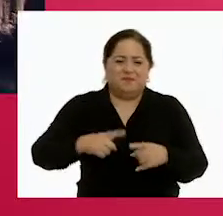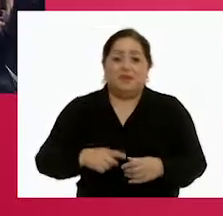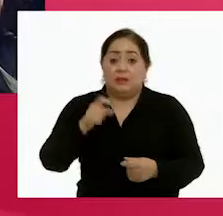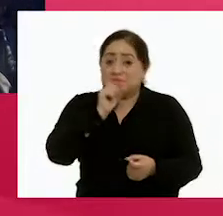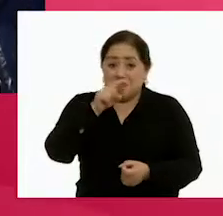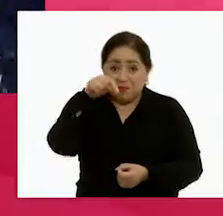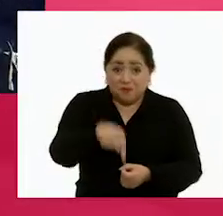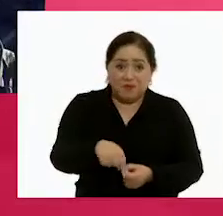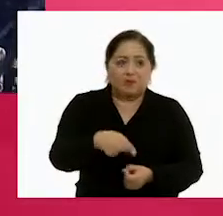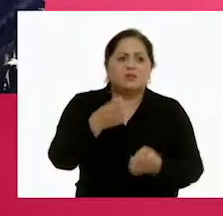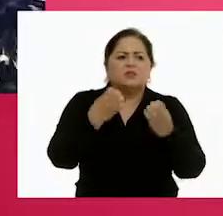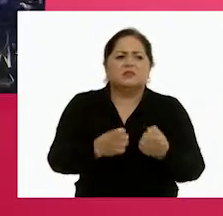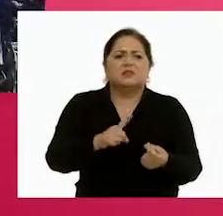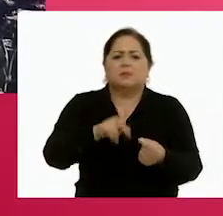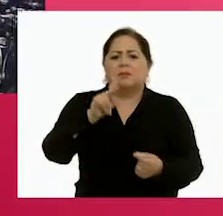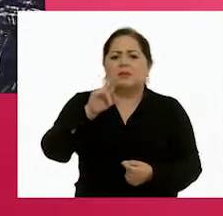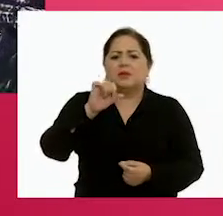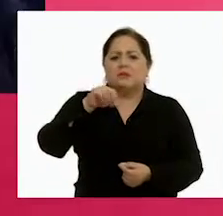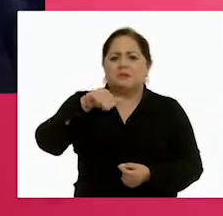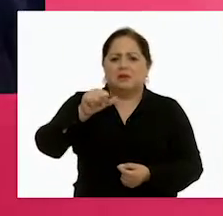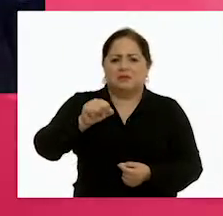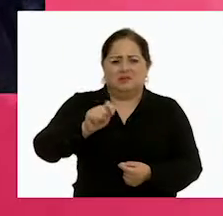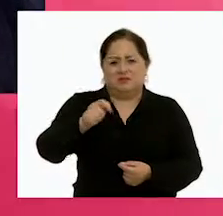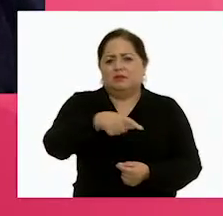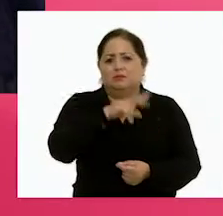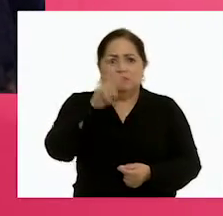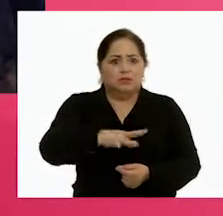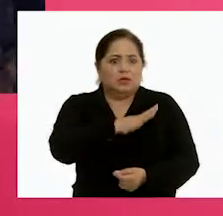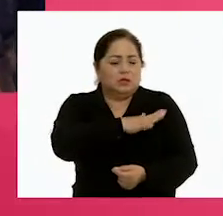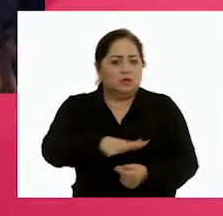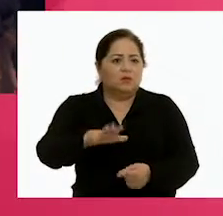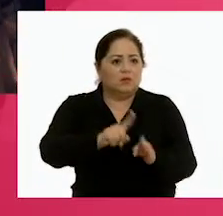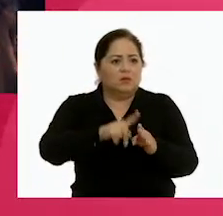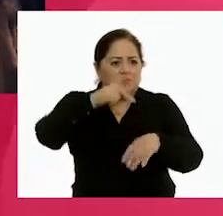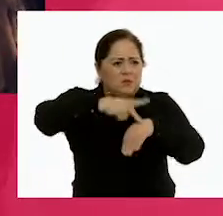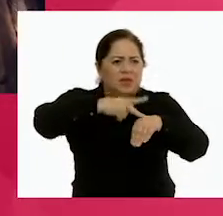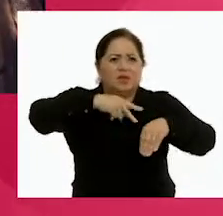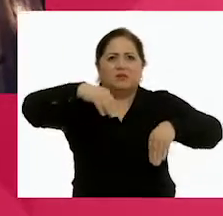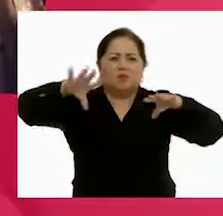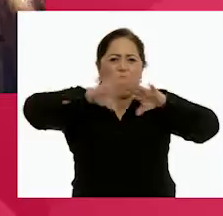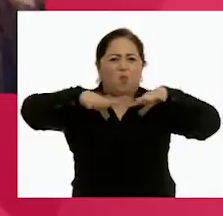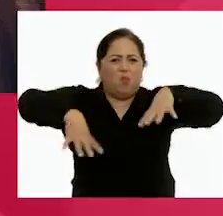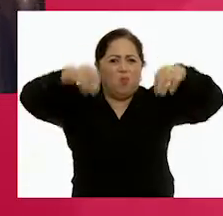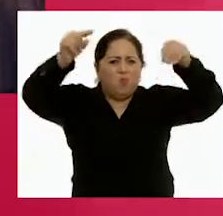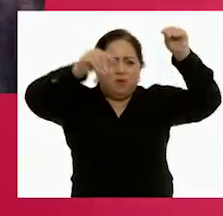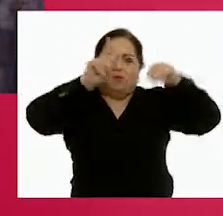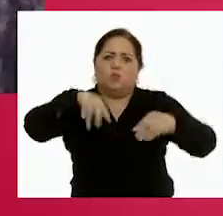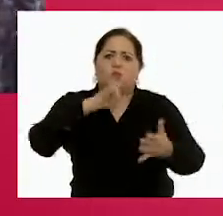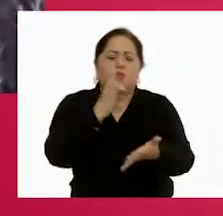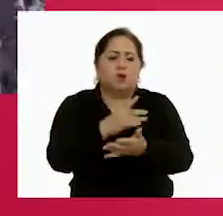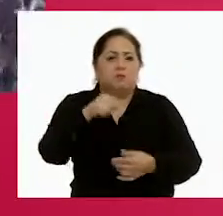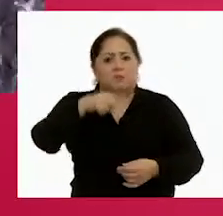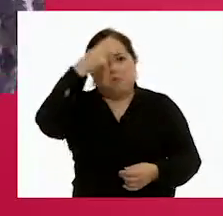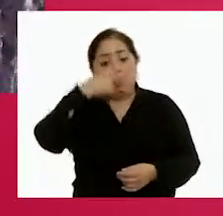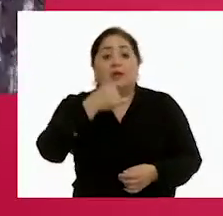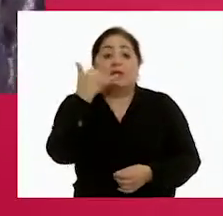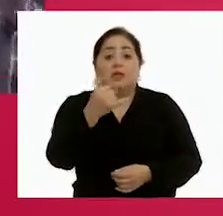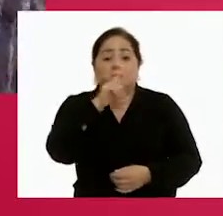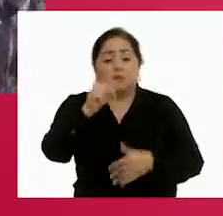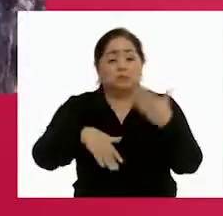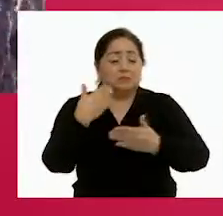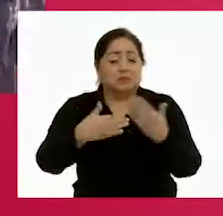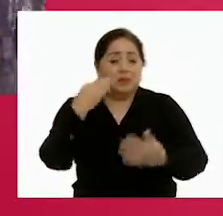Aquí mismo se encuentran los prismas basálticos, increíbles columnas de piedra volcánica únicas en México y que con el